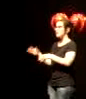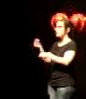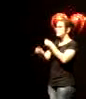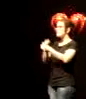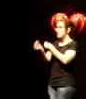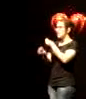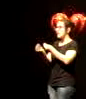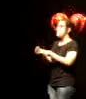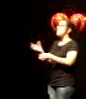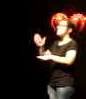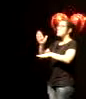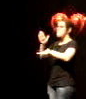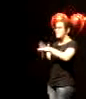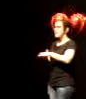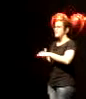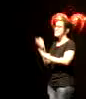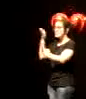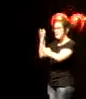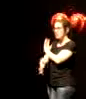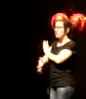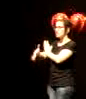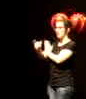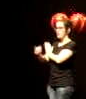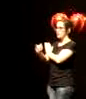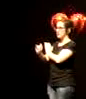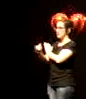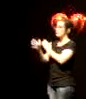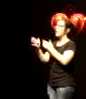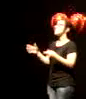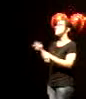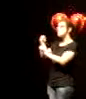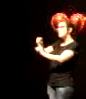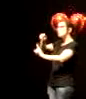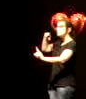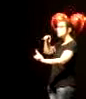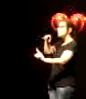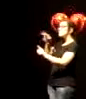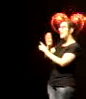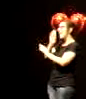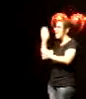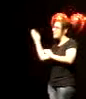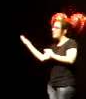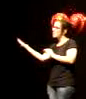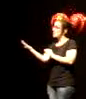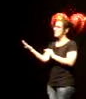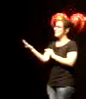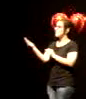sentido, para ofrecer una visión alternativa de la infancia,